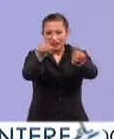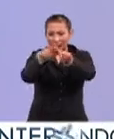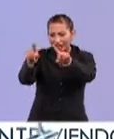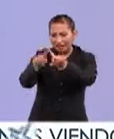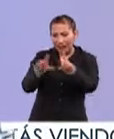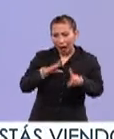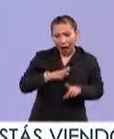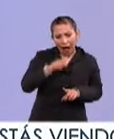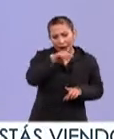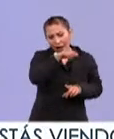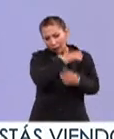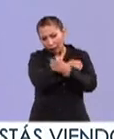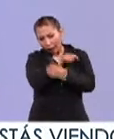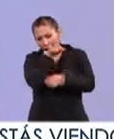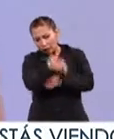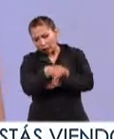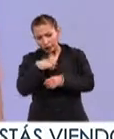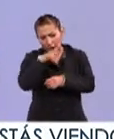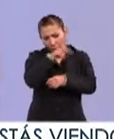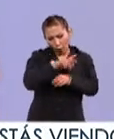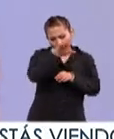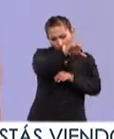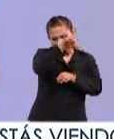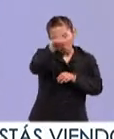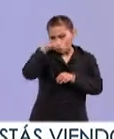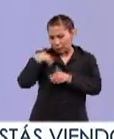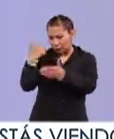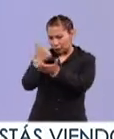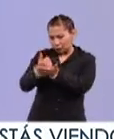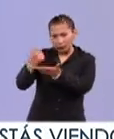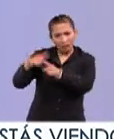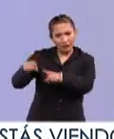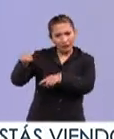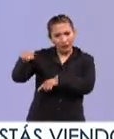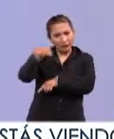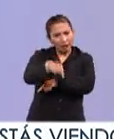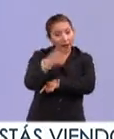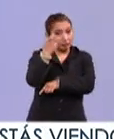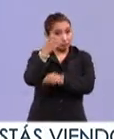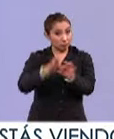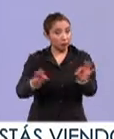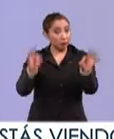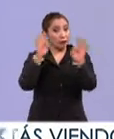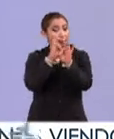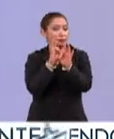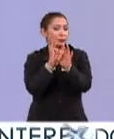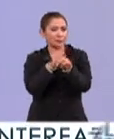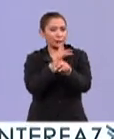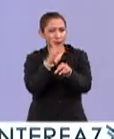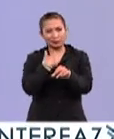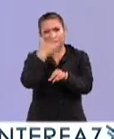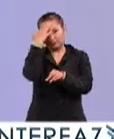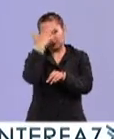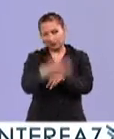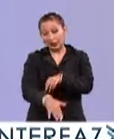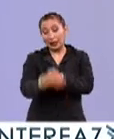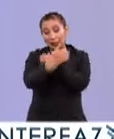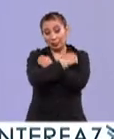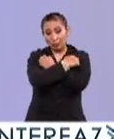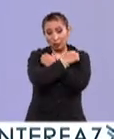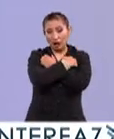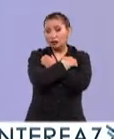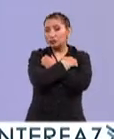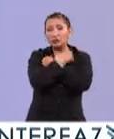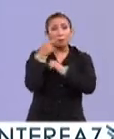hay entre la educación rural y urbana. Y bueno, esto es muy importante porque, como sabemos bien, la